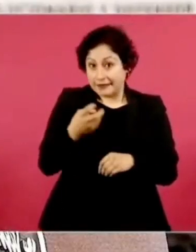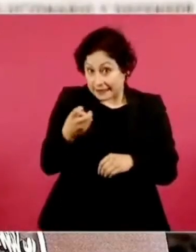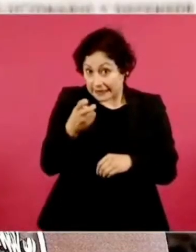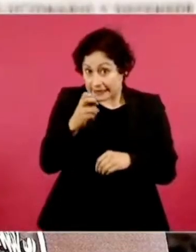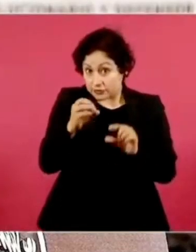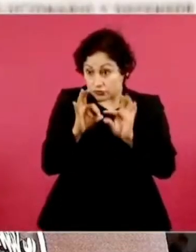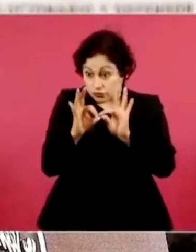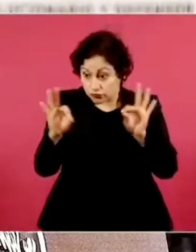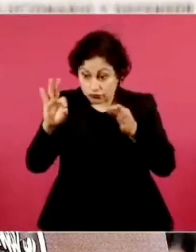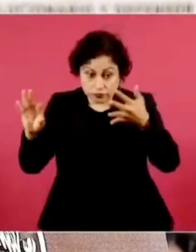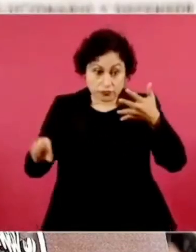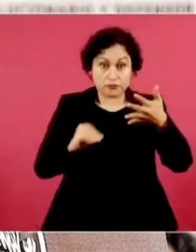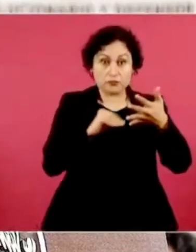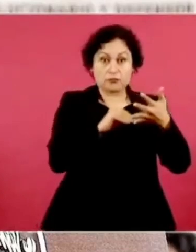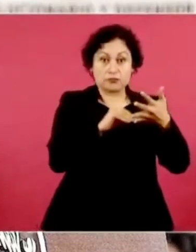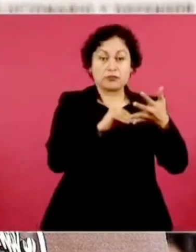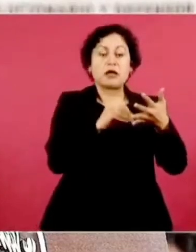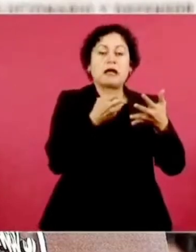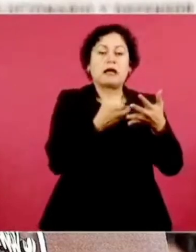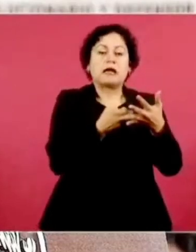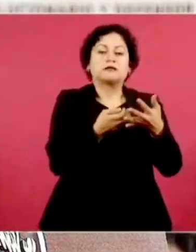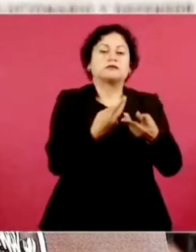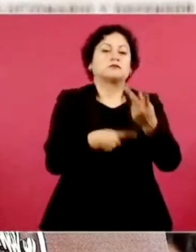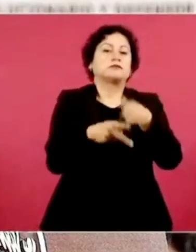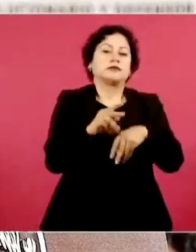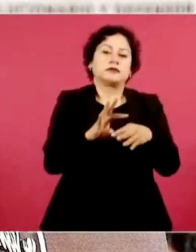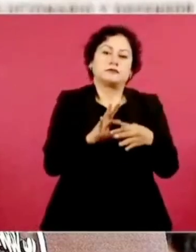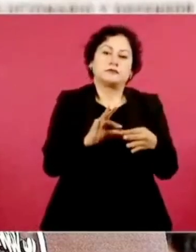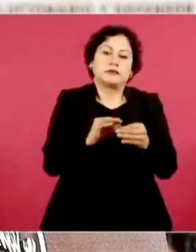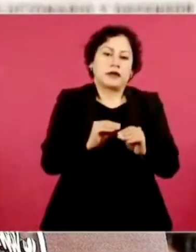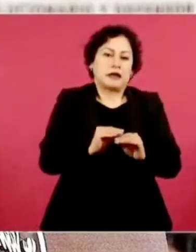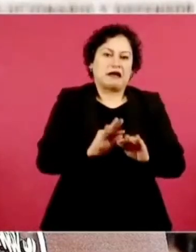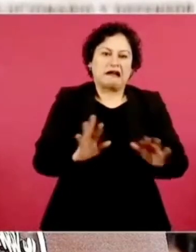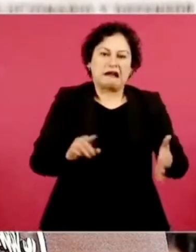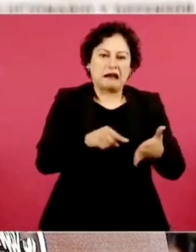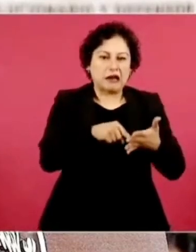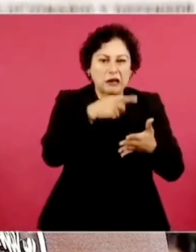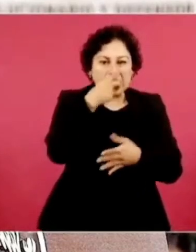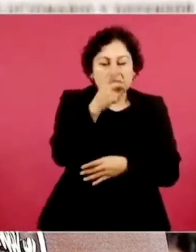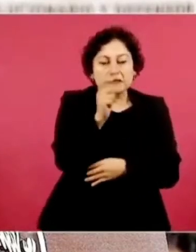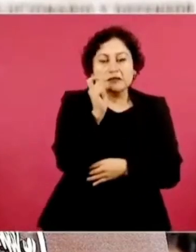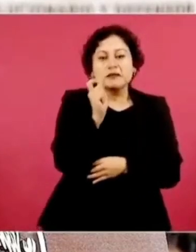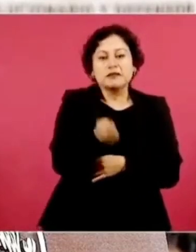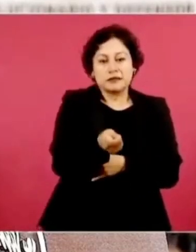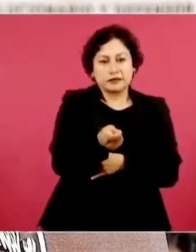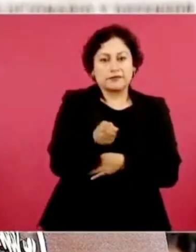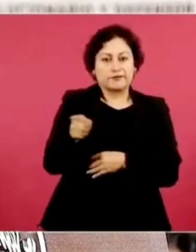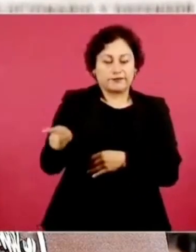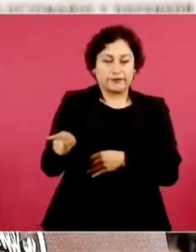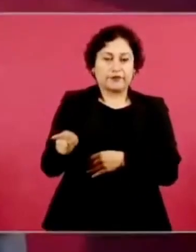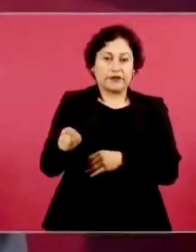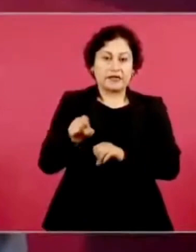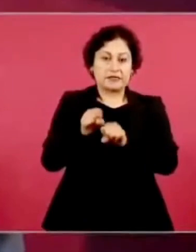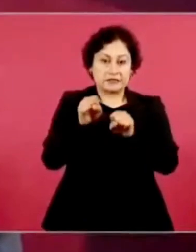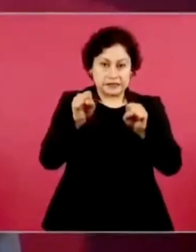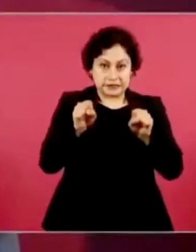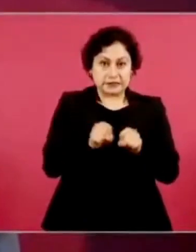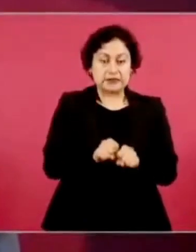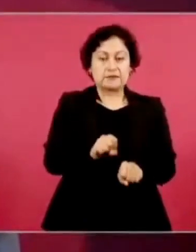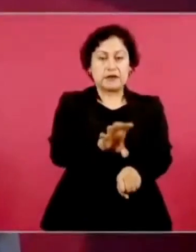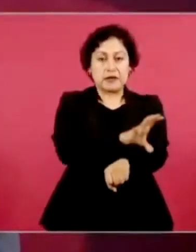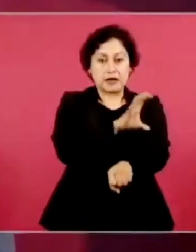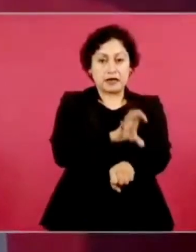con lo anterior se aclara que el responsable del sistema eléctrico nacional y de su control es el Estado